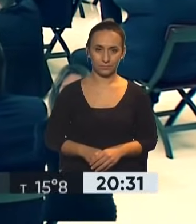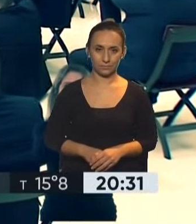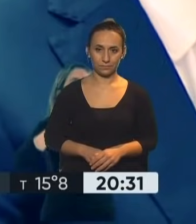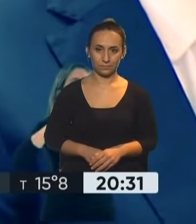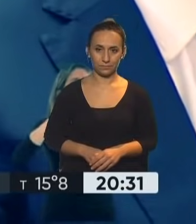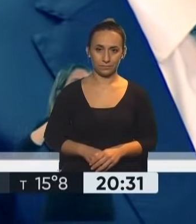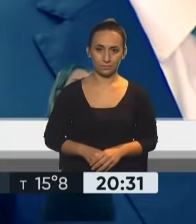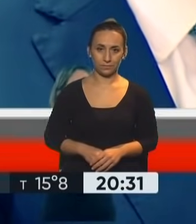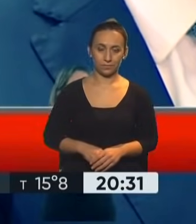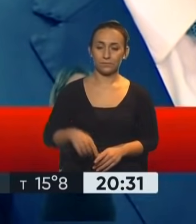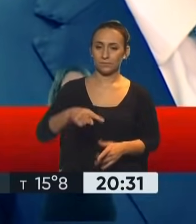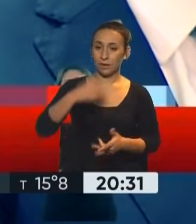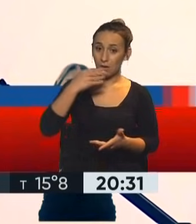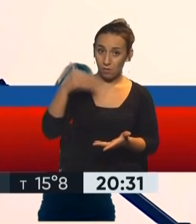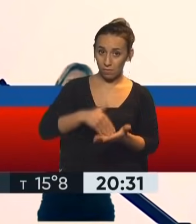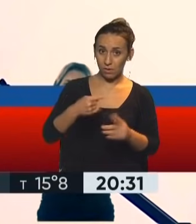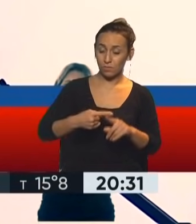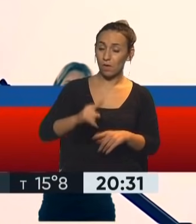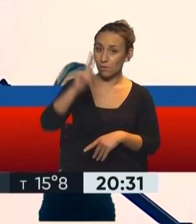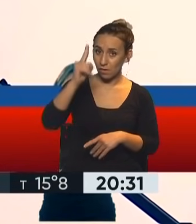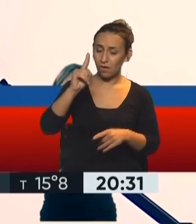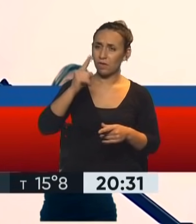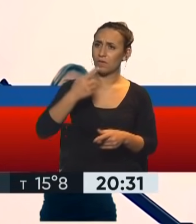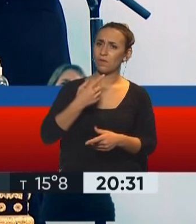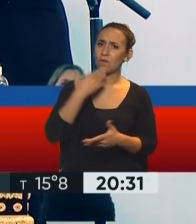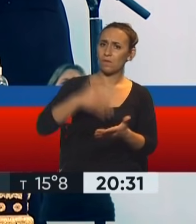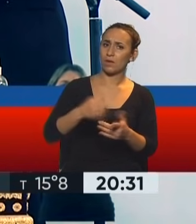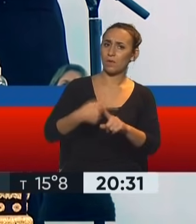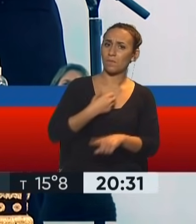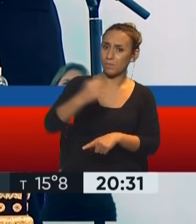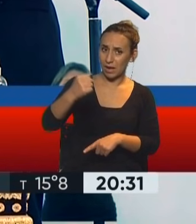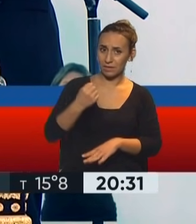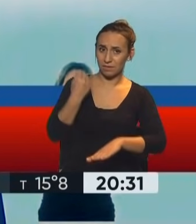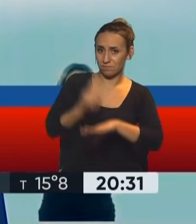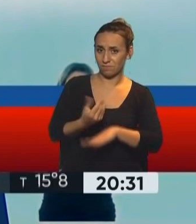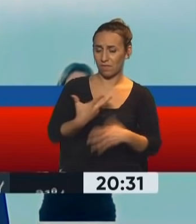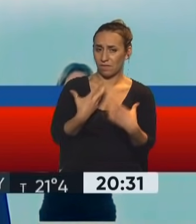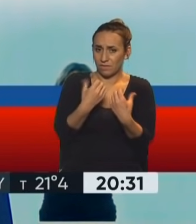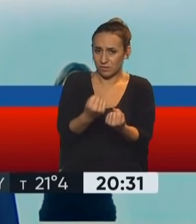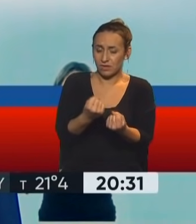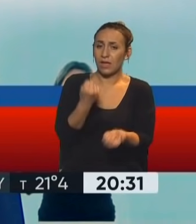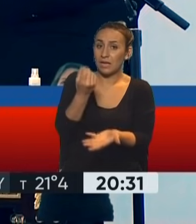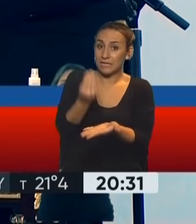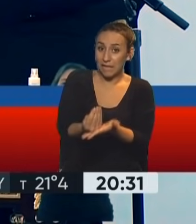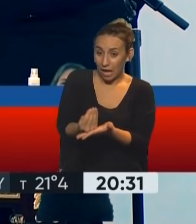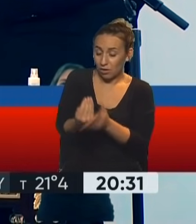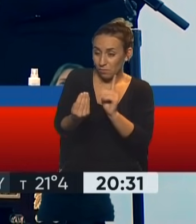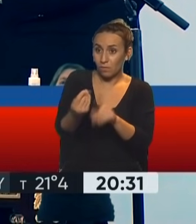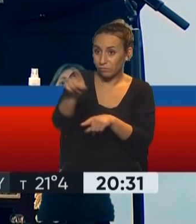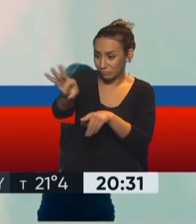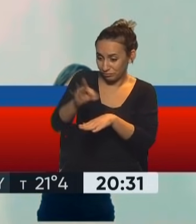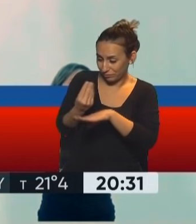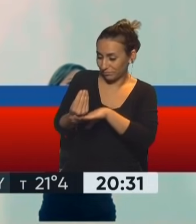Juráis por Dios y por la patria sobre estos santos evangelios desempeñar con lealtad y patriotismo el cargo para el que habéis sido